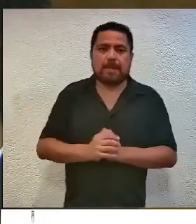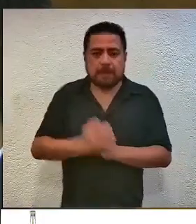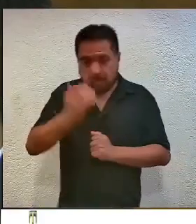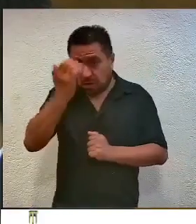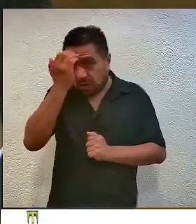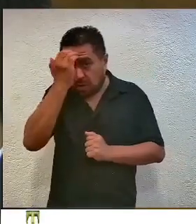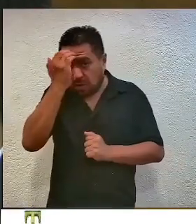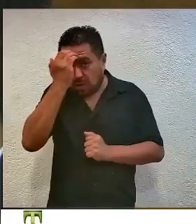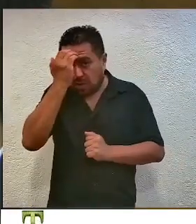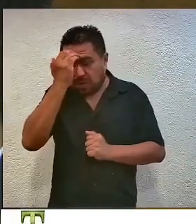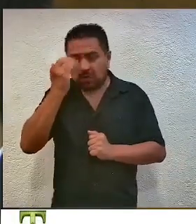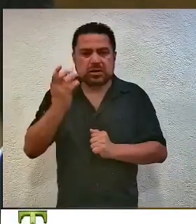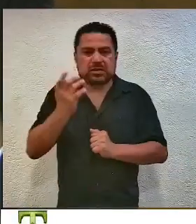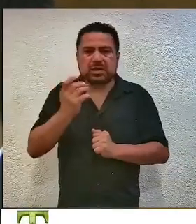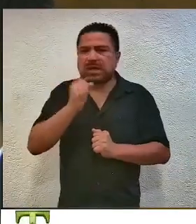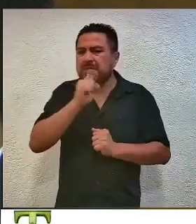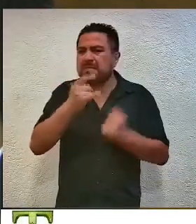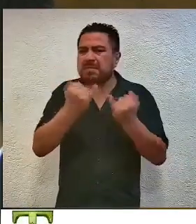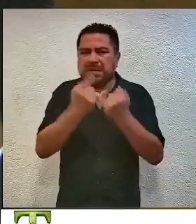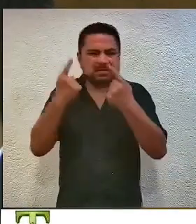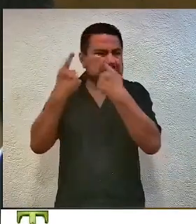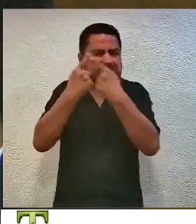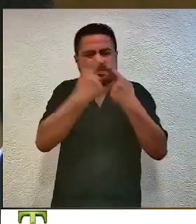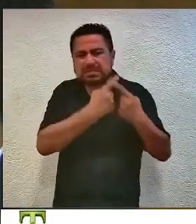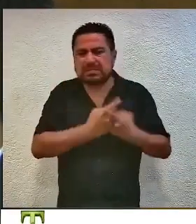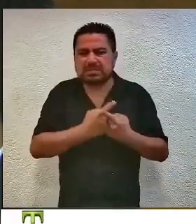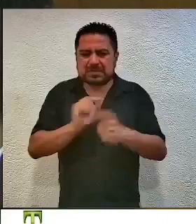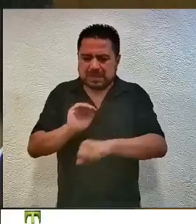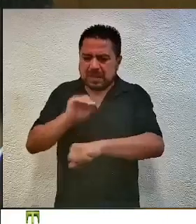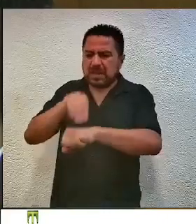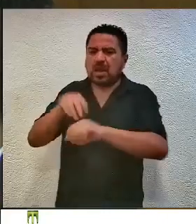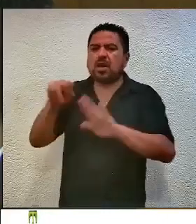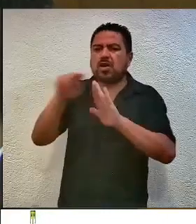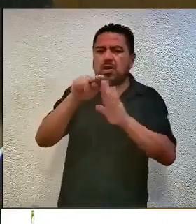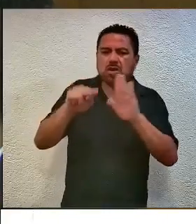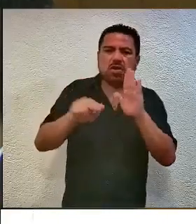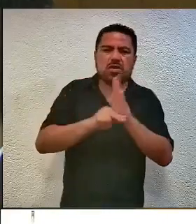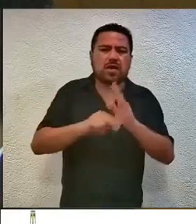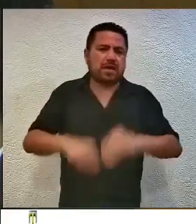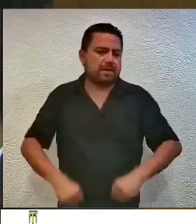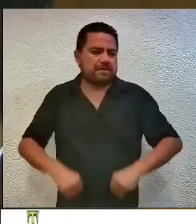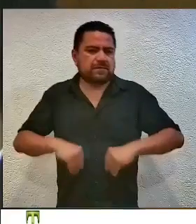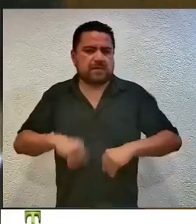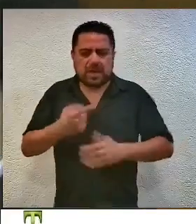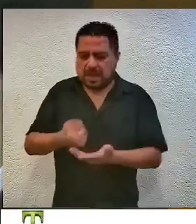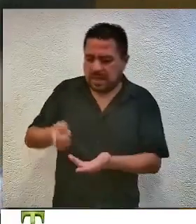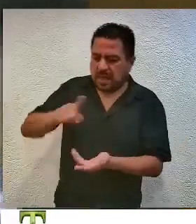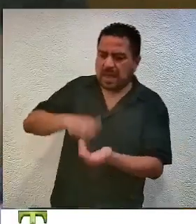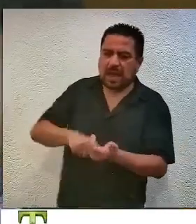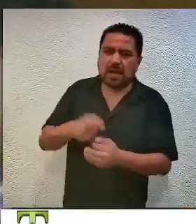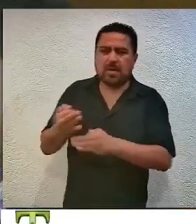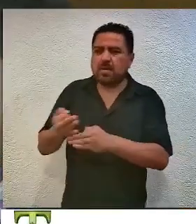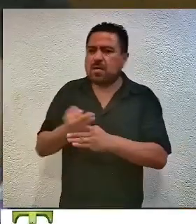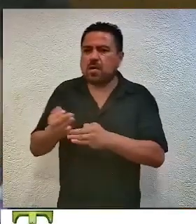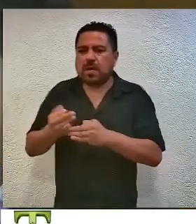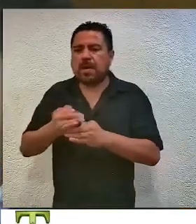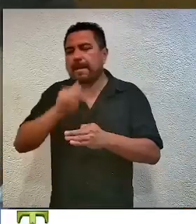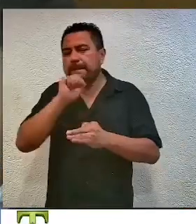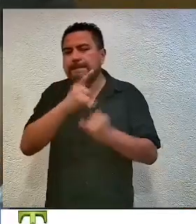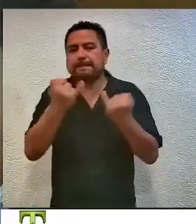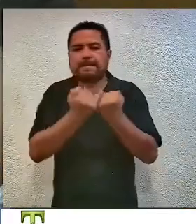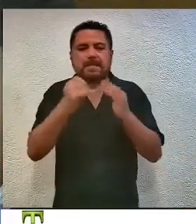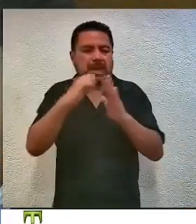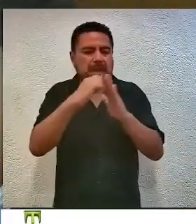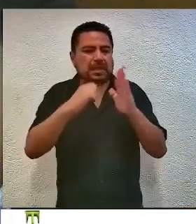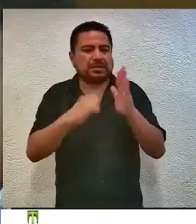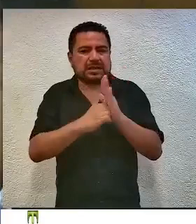conocer las controversias relacionadas con la aplicación de las normas que rigen la vida interna de Morena, con excepción de las que el estatuto